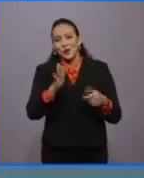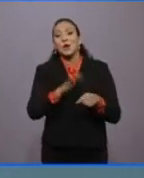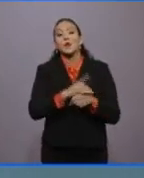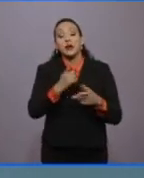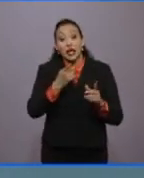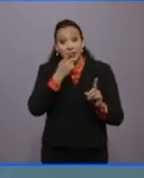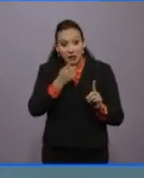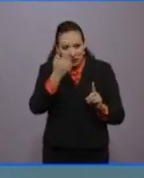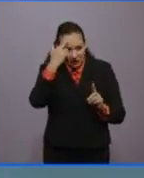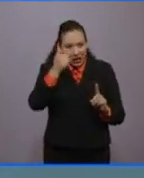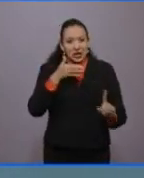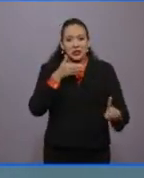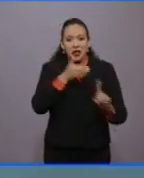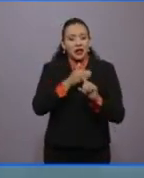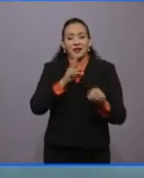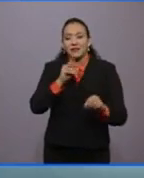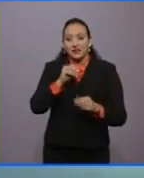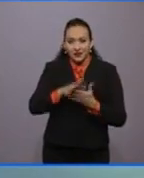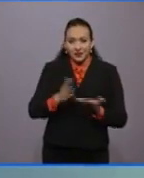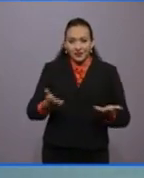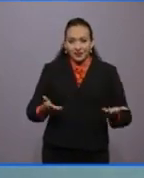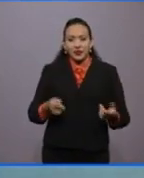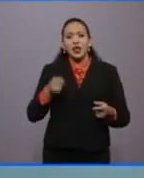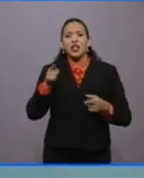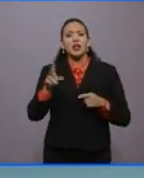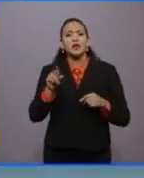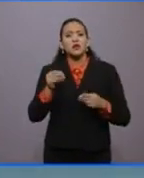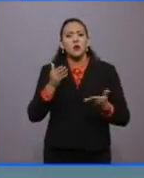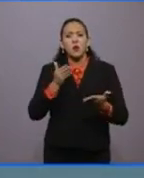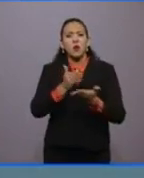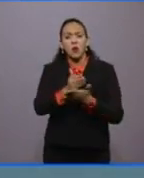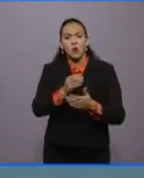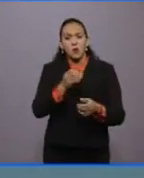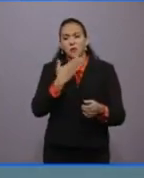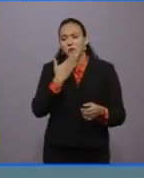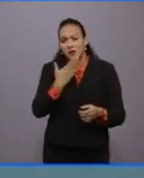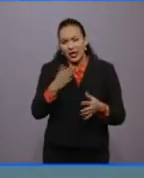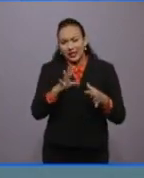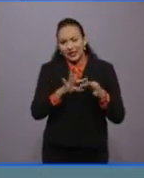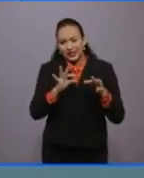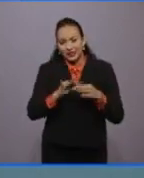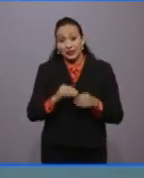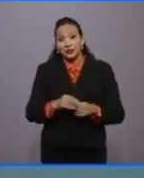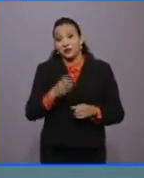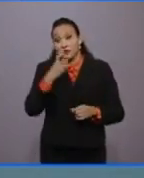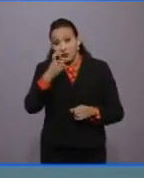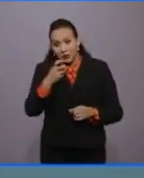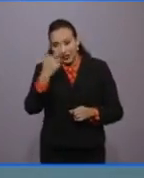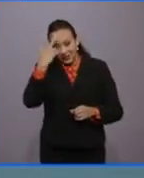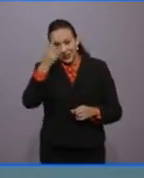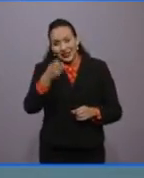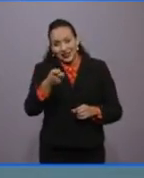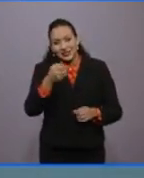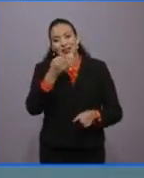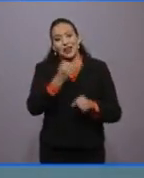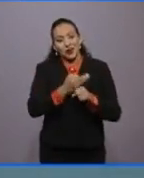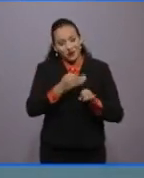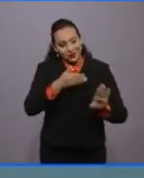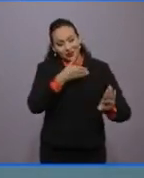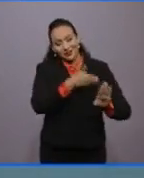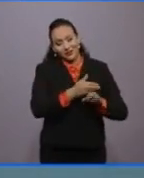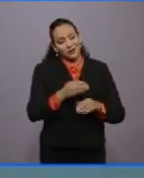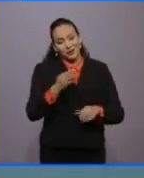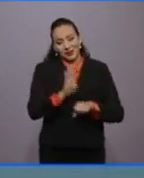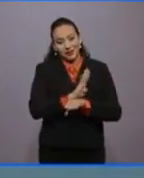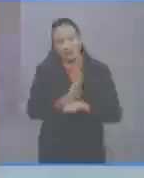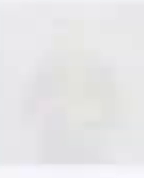atacar el argumento relativo a que la parte actora no controvirtió oportunamente esta facultad, de ahí que esta razón sigue rigiendo en su perjuicio.